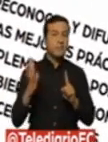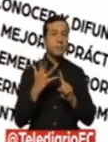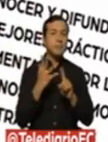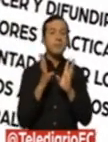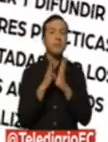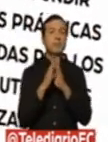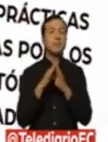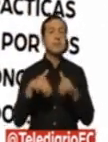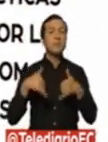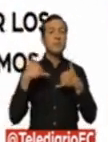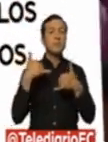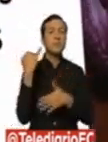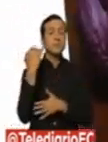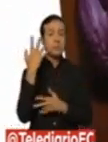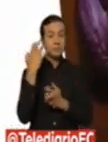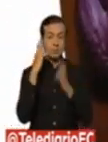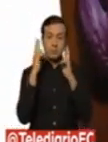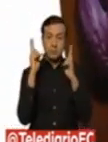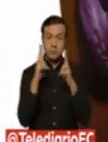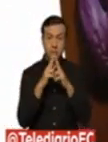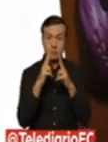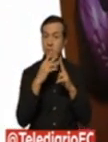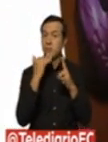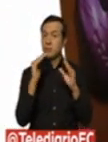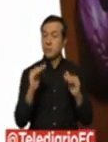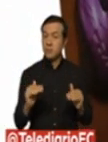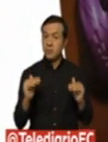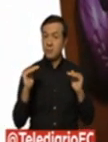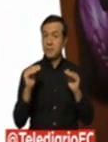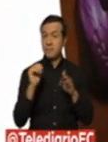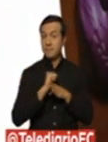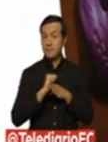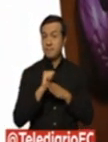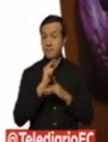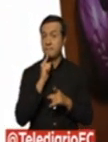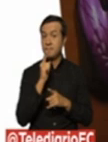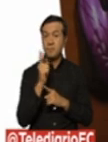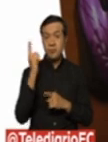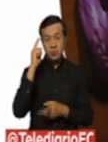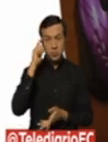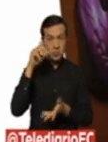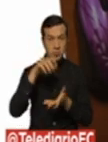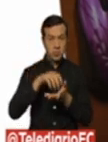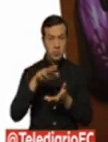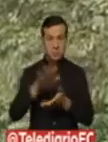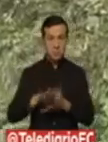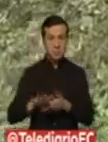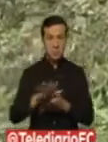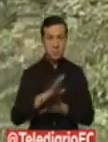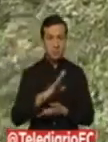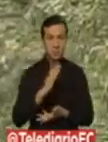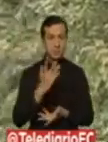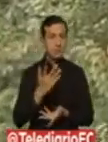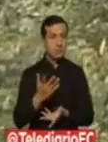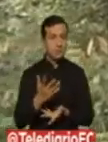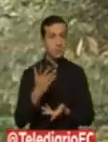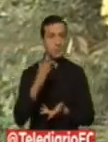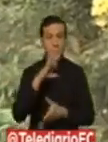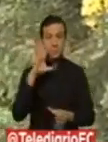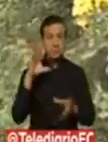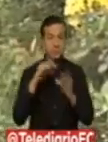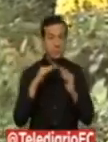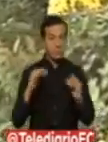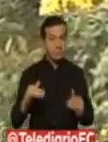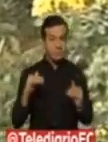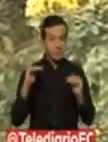edición del premio verde busca reconocer y difundir las mejoras prácticas implementadas por los gobiernos autónomos descentralizados en todos sus